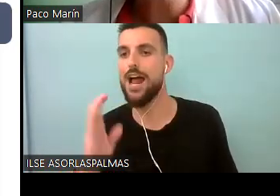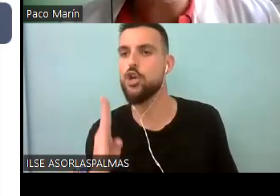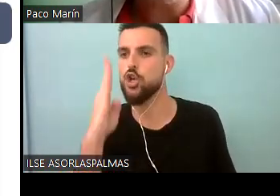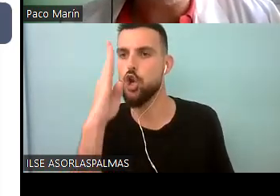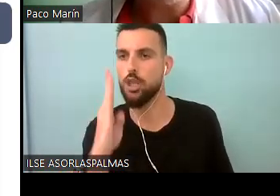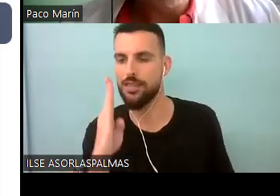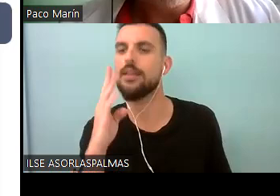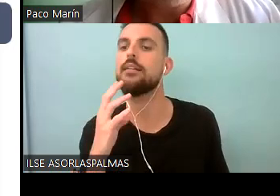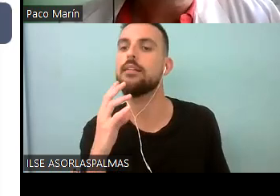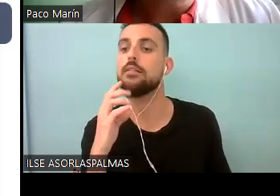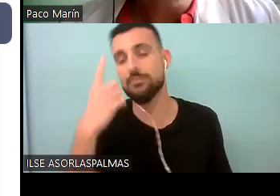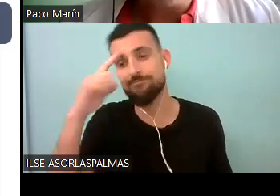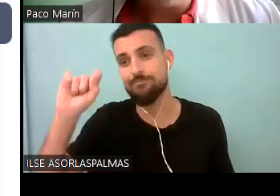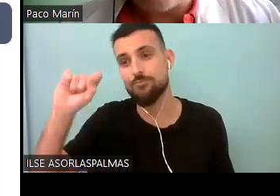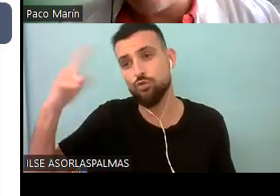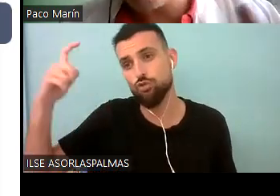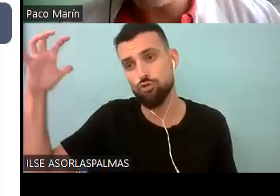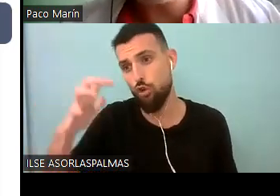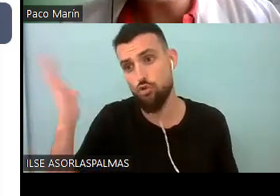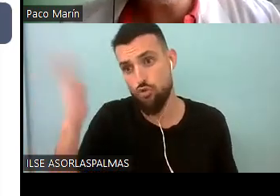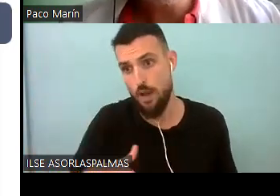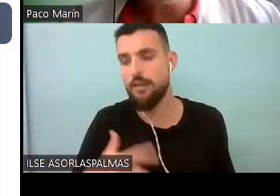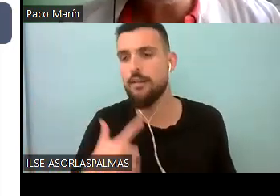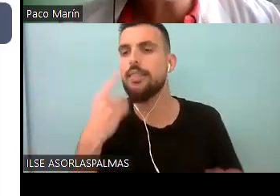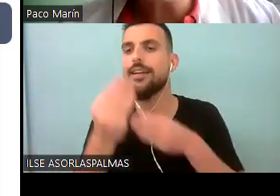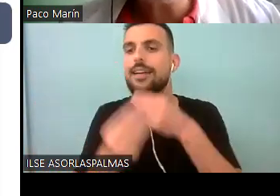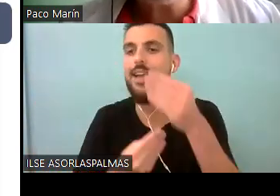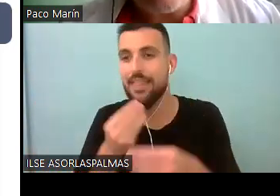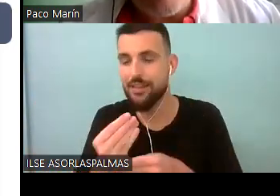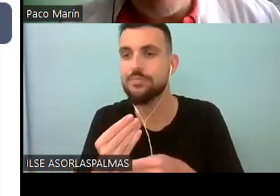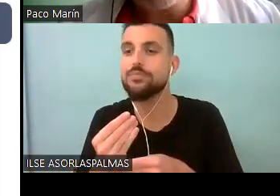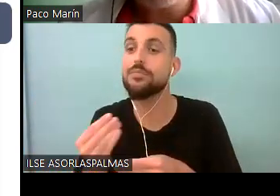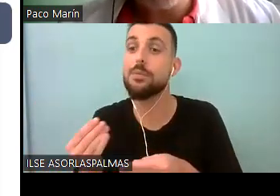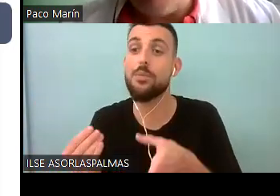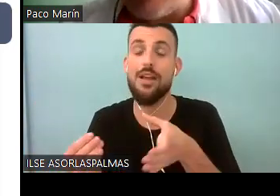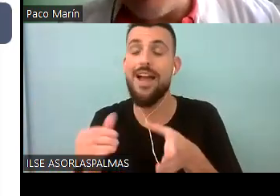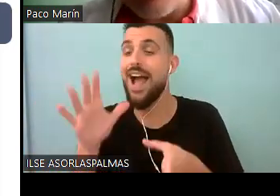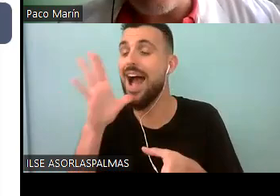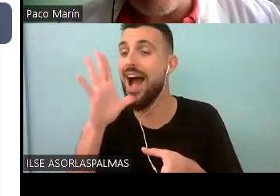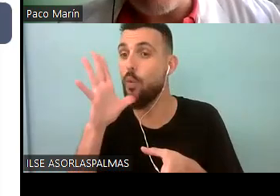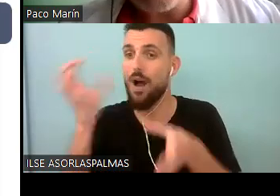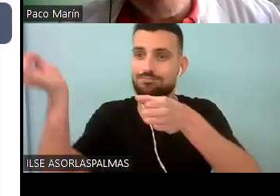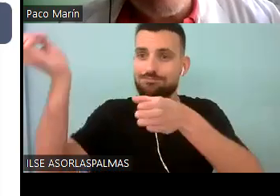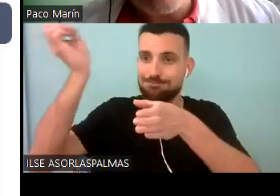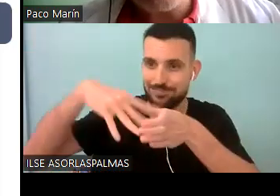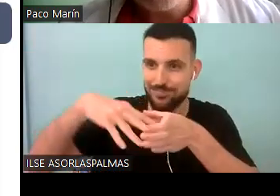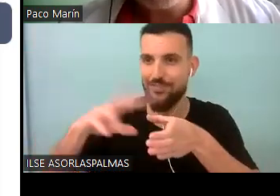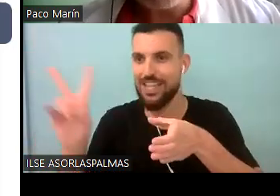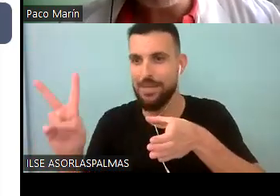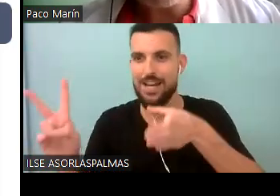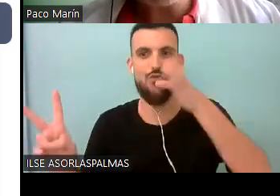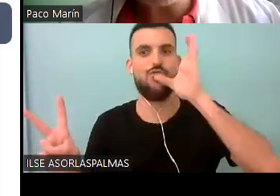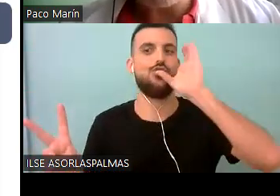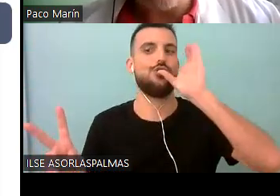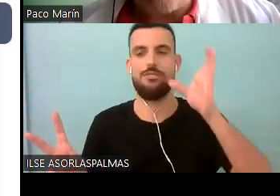alimentos, determinada agua y demás, se han suplementado con vitamina D, determinados alimentos, de manera que